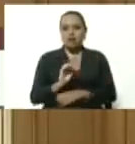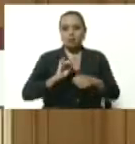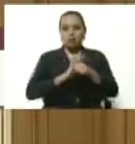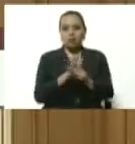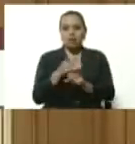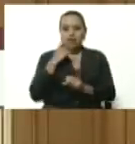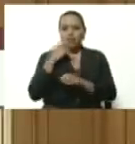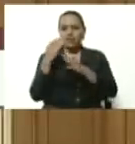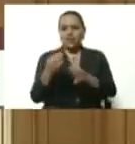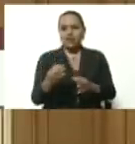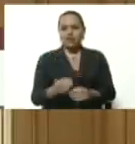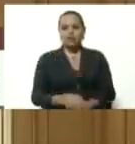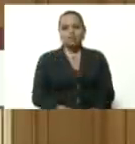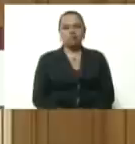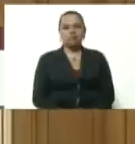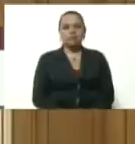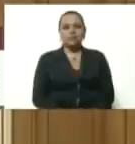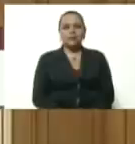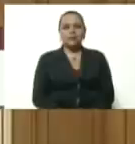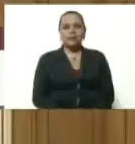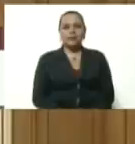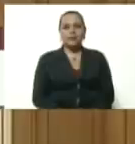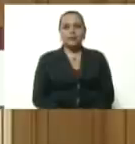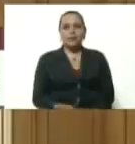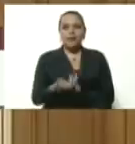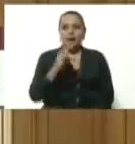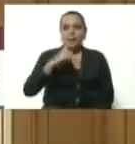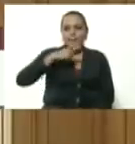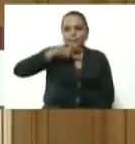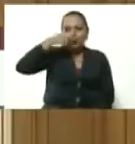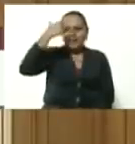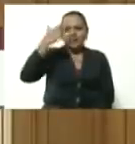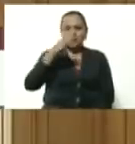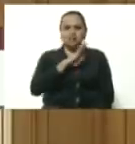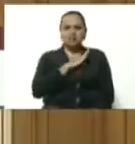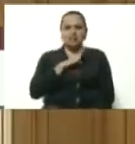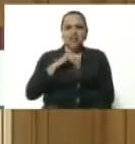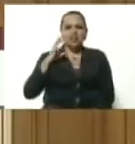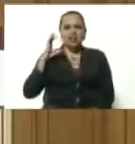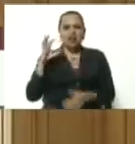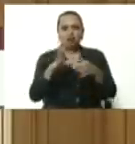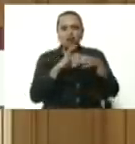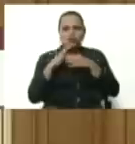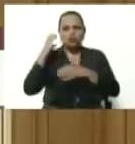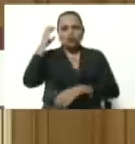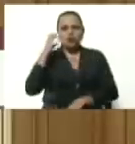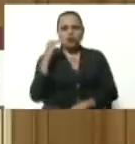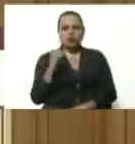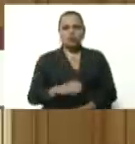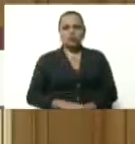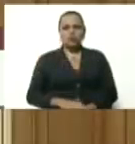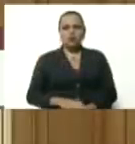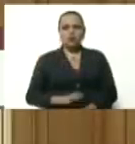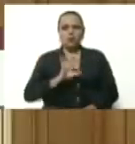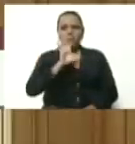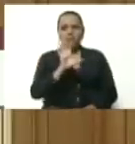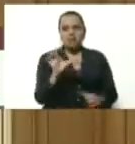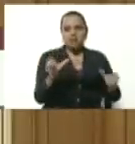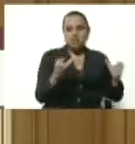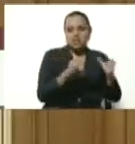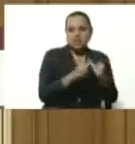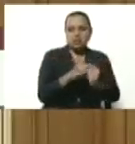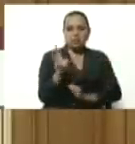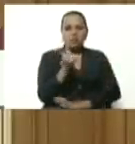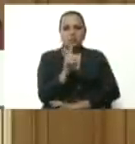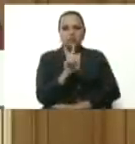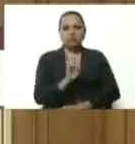verdad. Se da vergüenza lo que tiene la Unión Europea, de que una nación chiquita como Venezuela, una nación